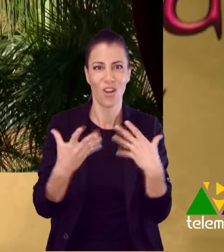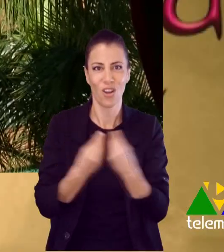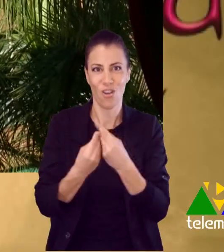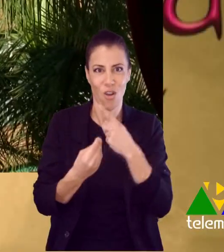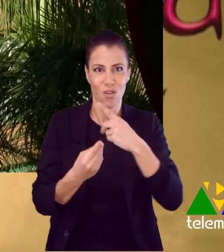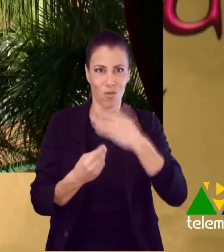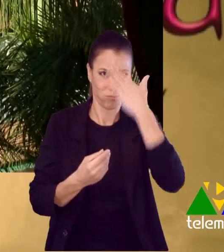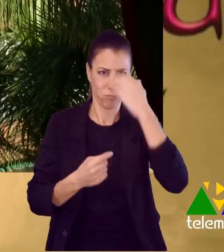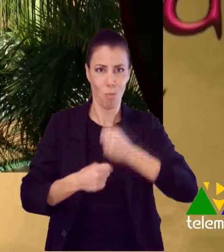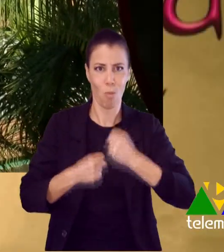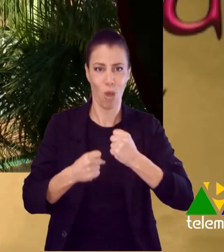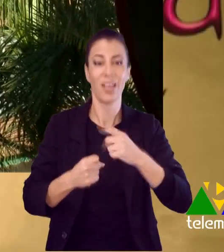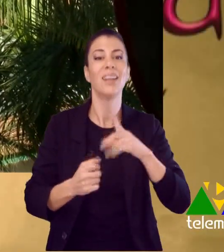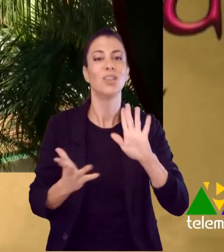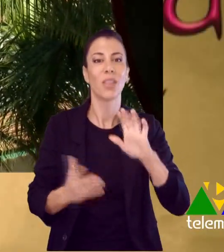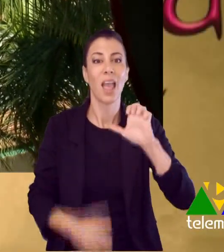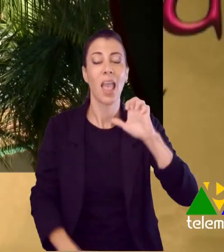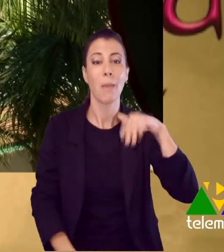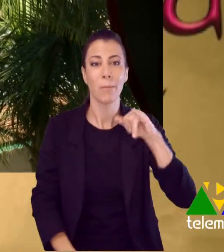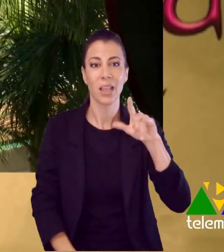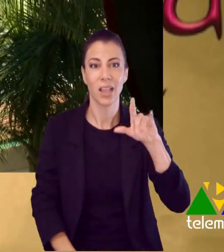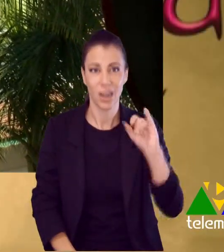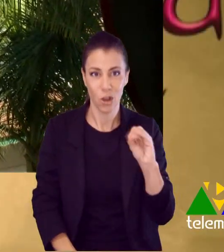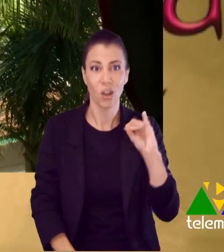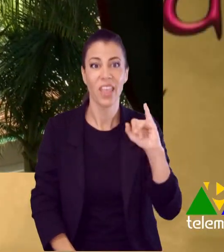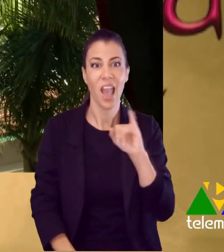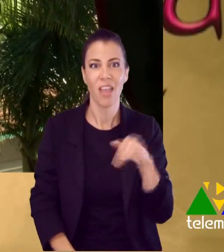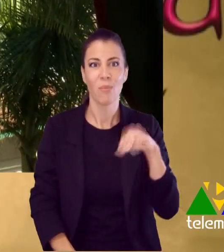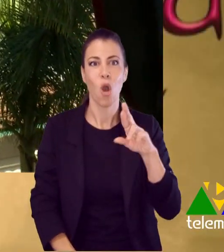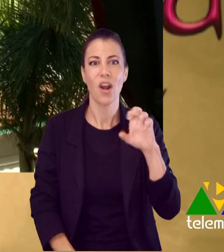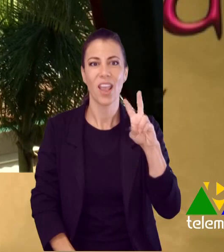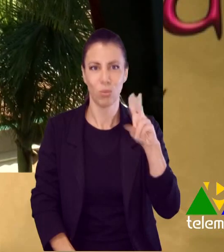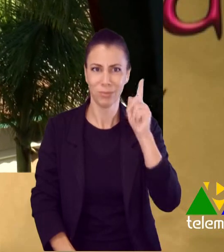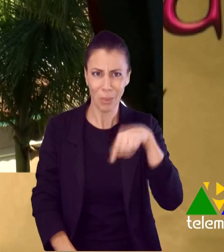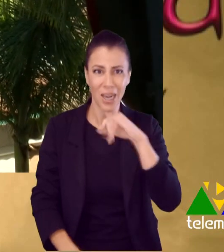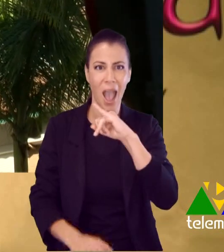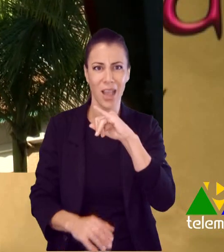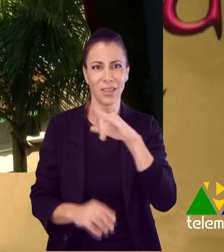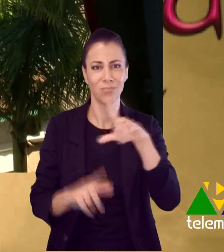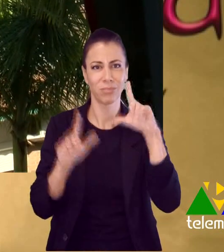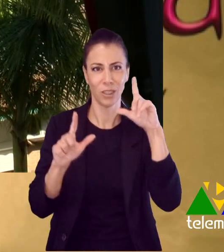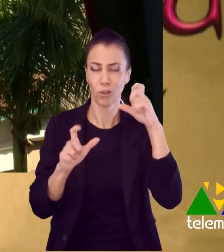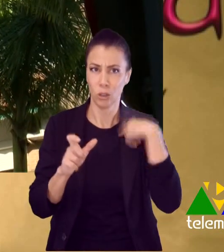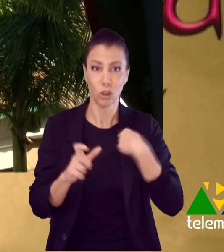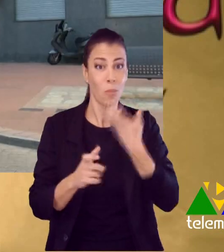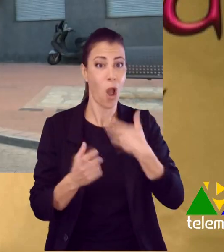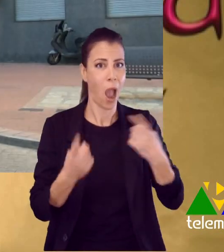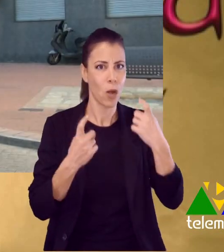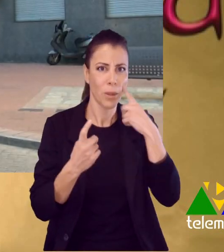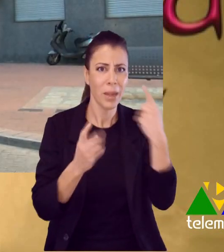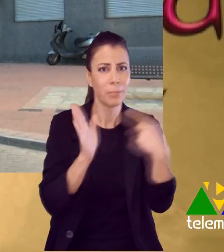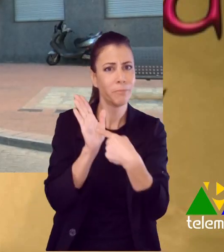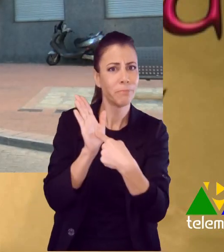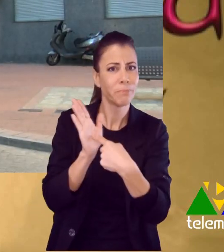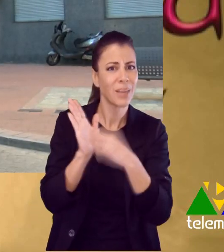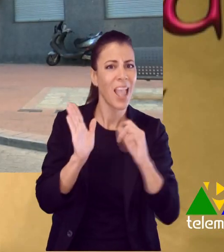Mayor, y está Emilio Díaz Moreu también en esa foto, ¿no? Es muy curioso, yo se lo pongo a mis alumnos, digo, bueno, que tenéis aquí, estos son los